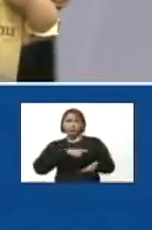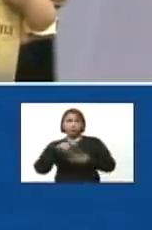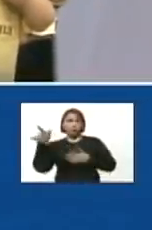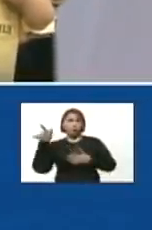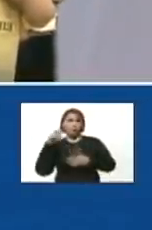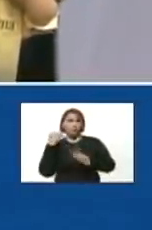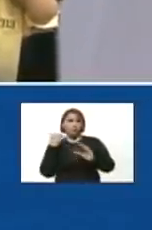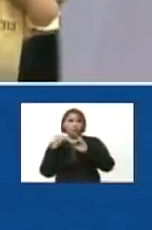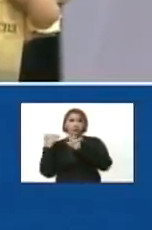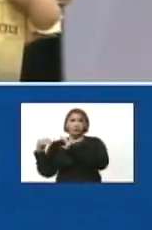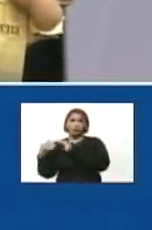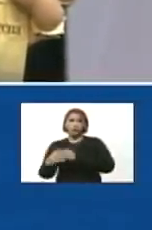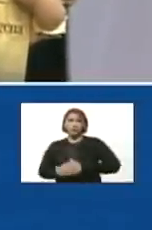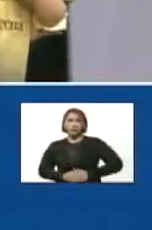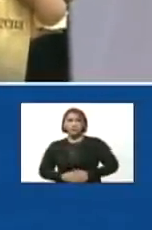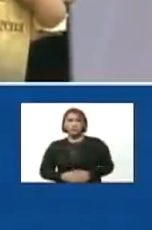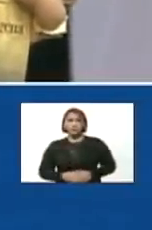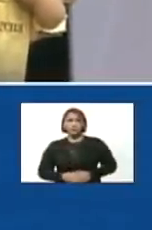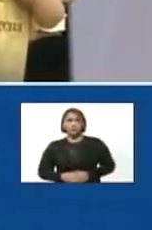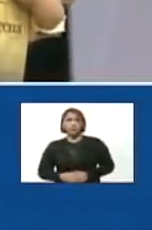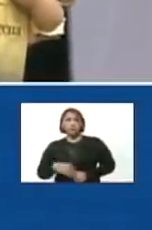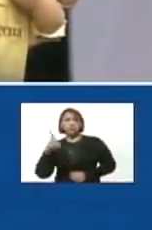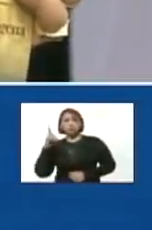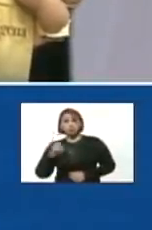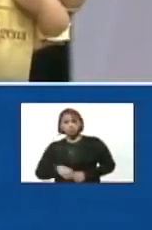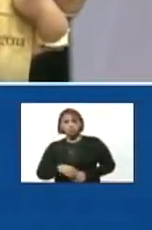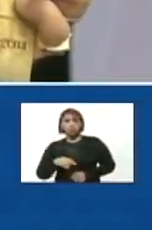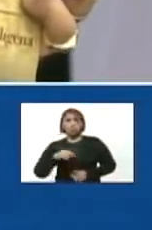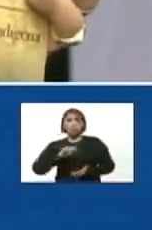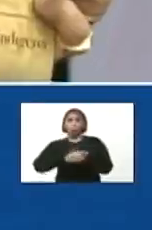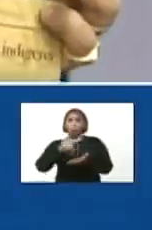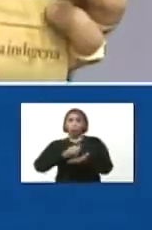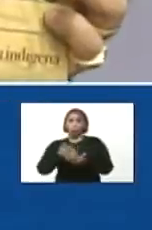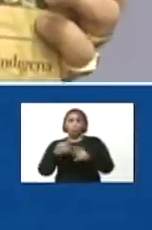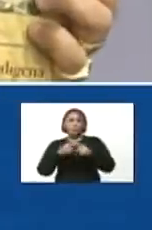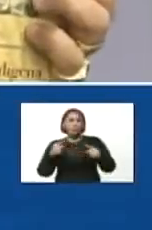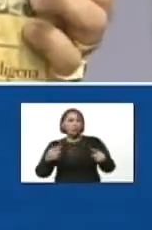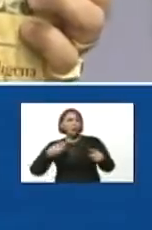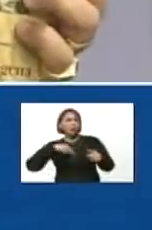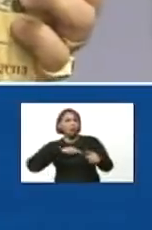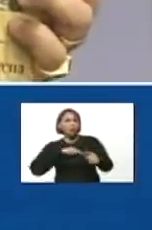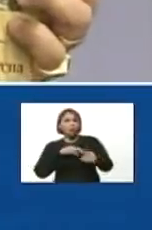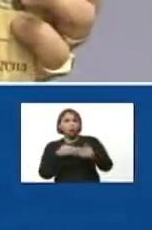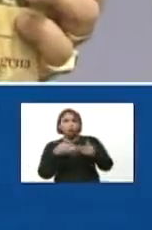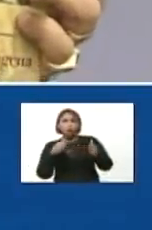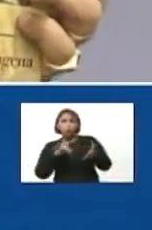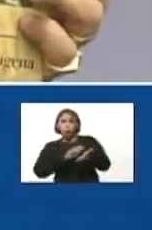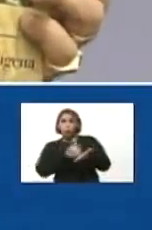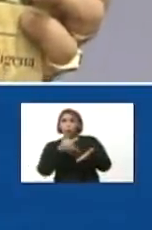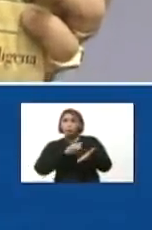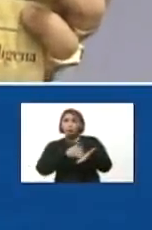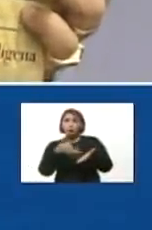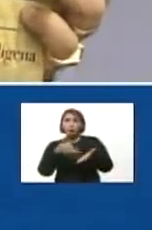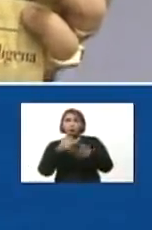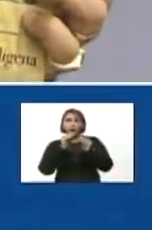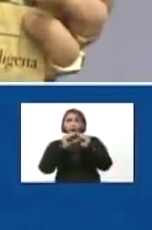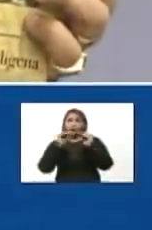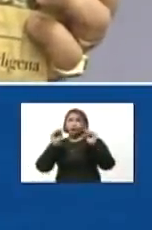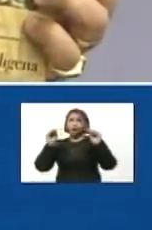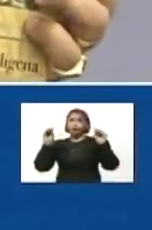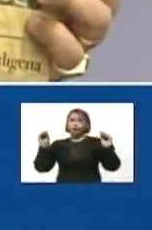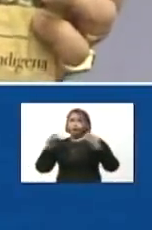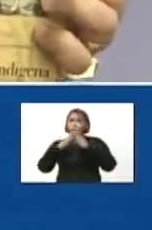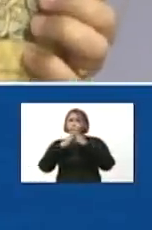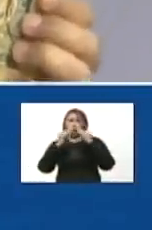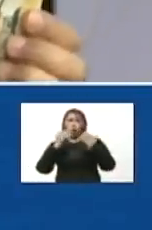Telegram. Pudiera distribuirlo en mi WhatsApp. Lo que pasa es que yo abrí una cuenta de WhatsApp y llamé a todo el mundo a